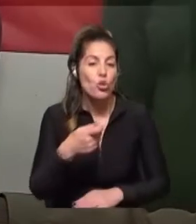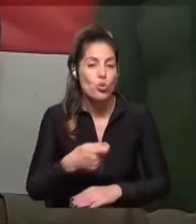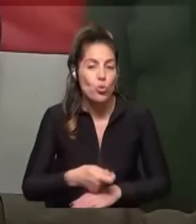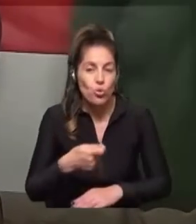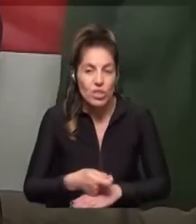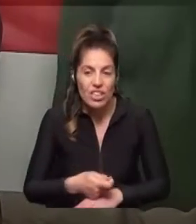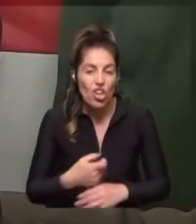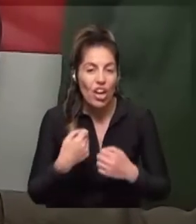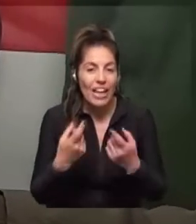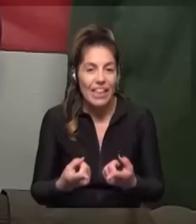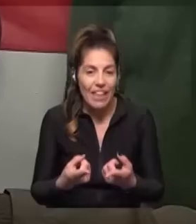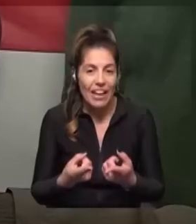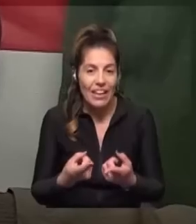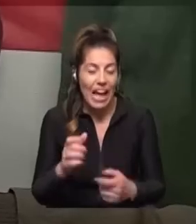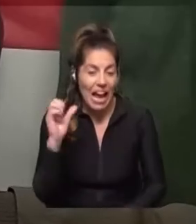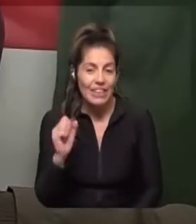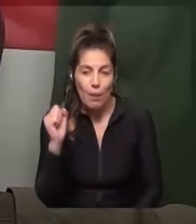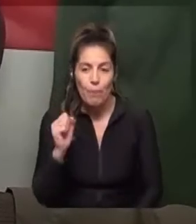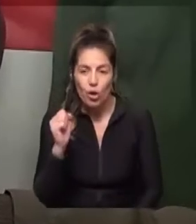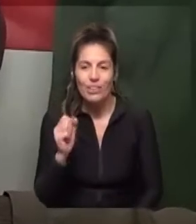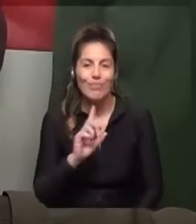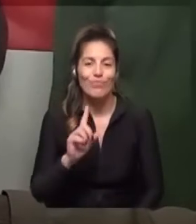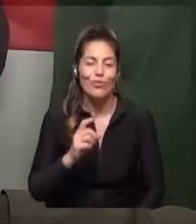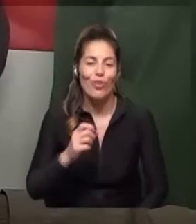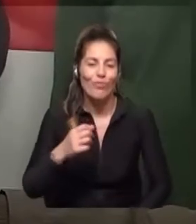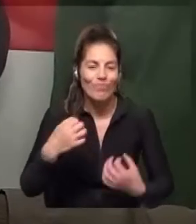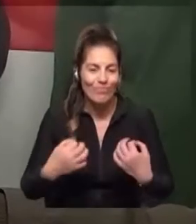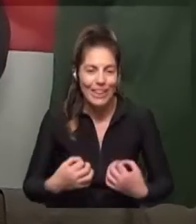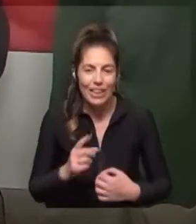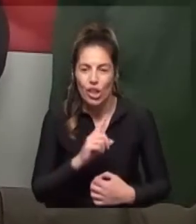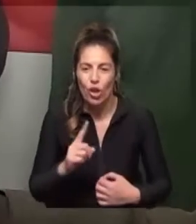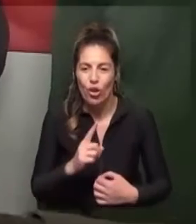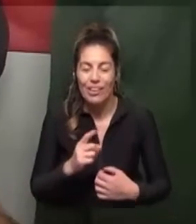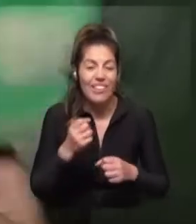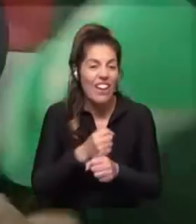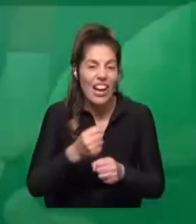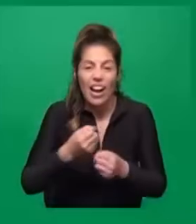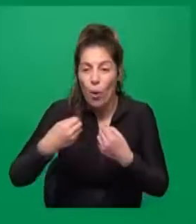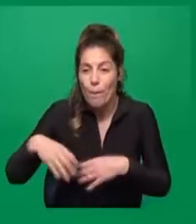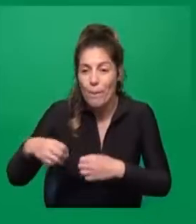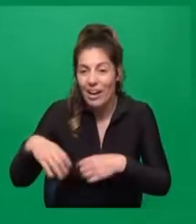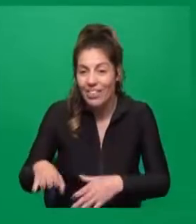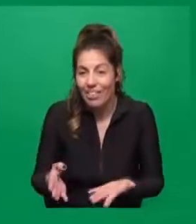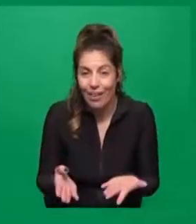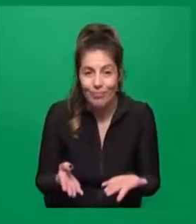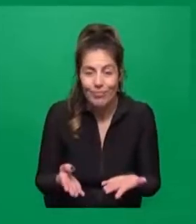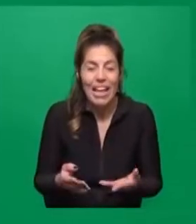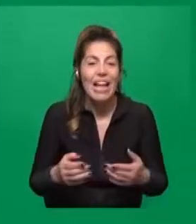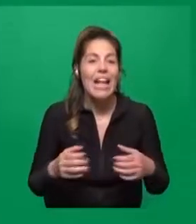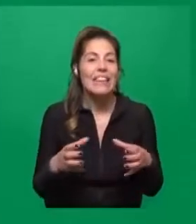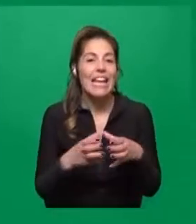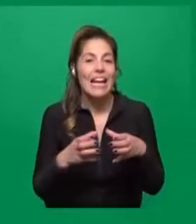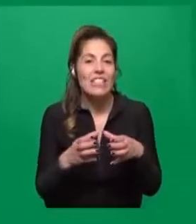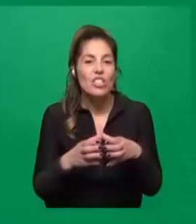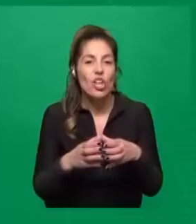percibe el sector suburbano son insuficientes y de que están trabajando a pérdida delegaciones ministeriales al